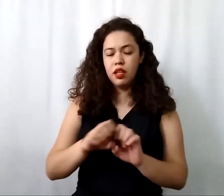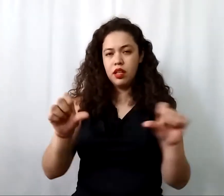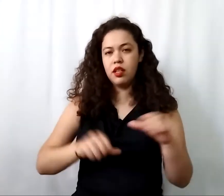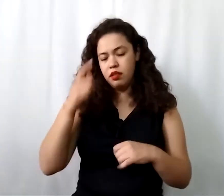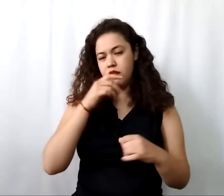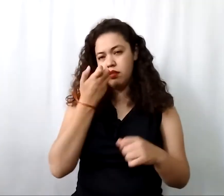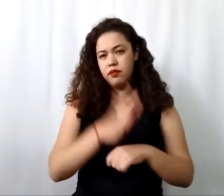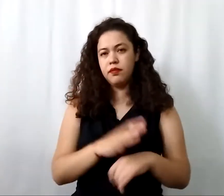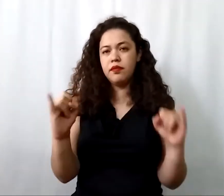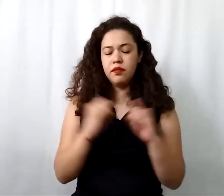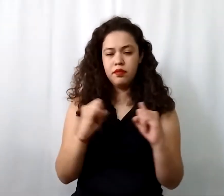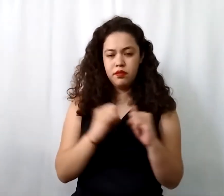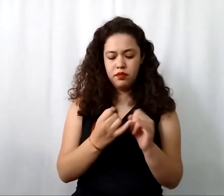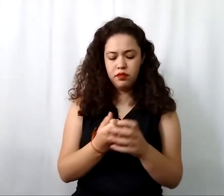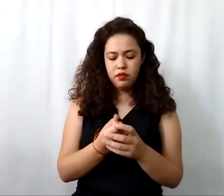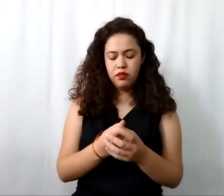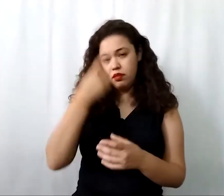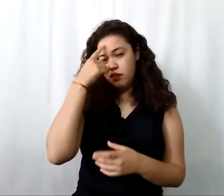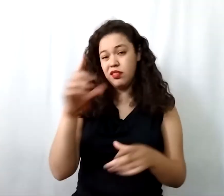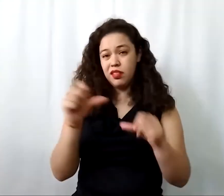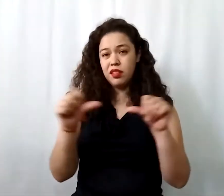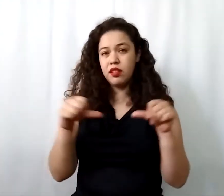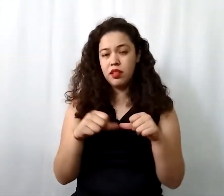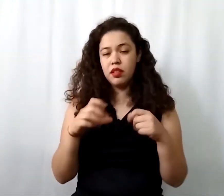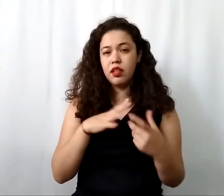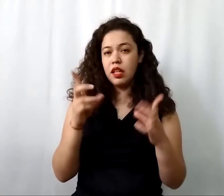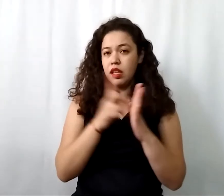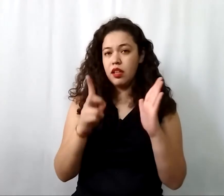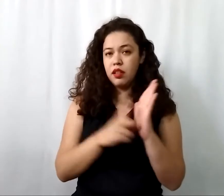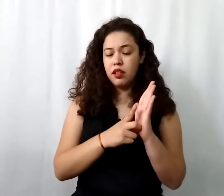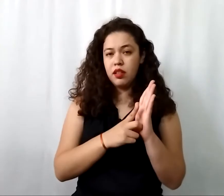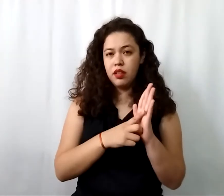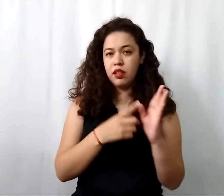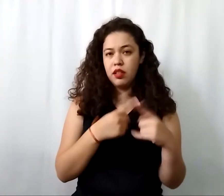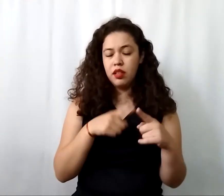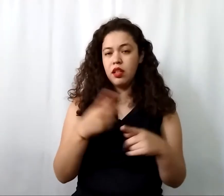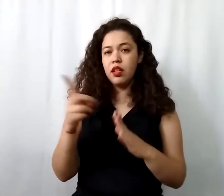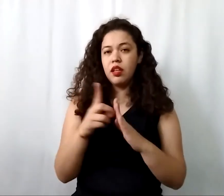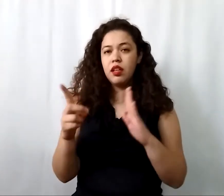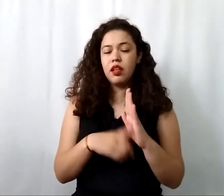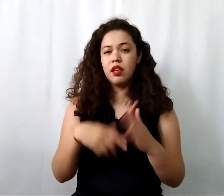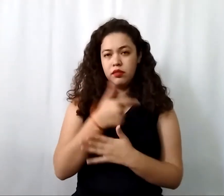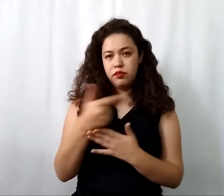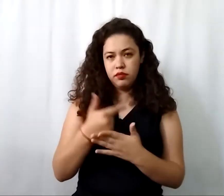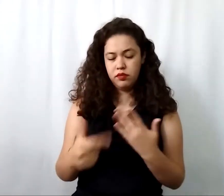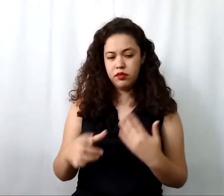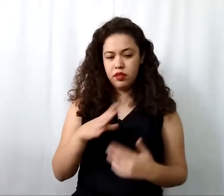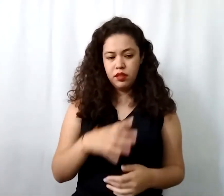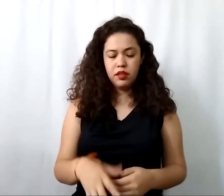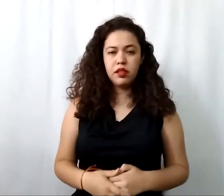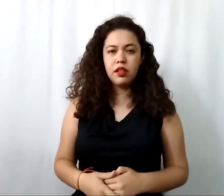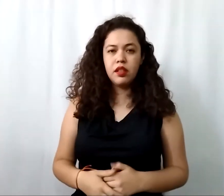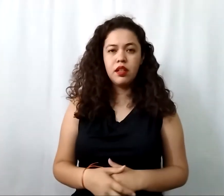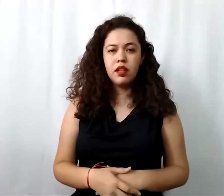institucional y dentro de esa área hay varios departamentos y uno de esos departamentos es contabilidad, ¿no? Y